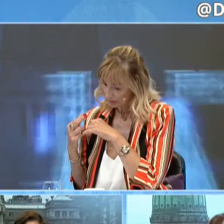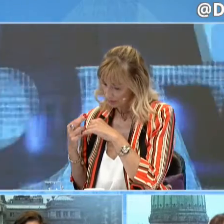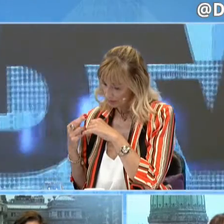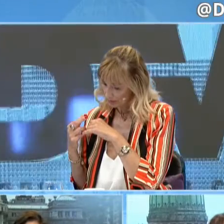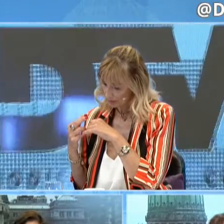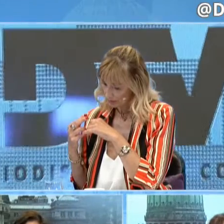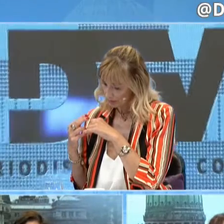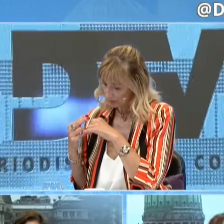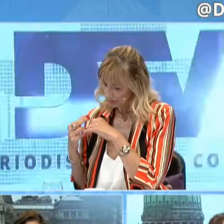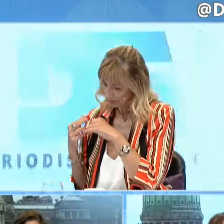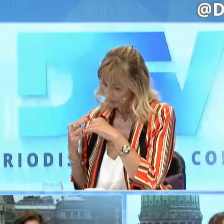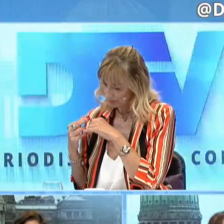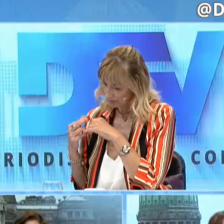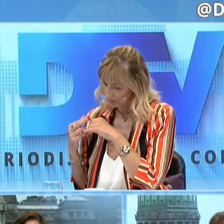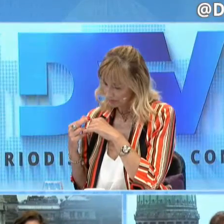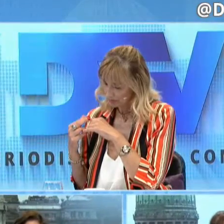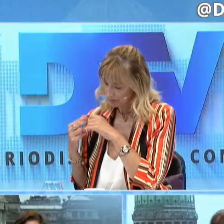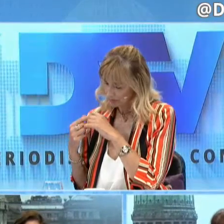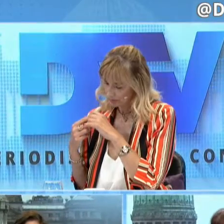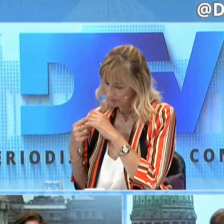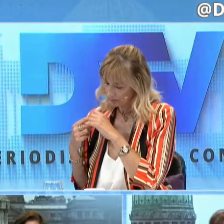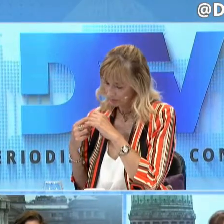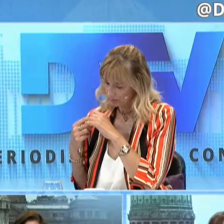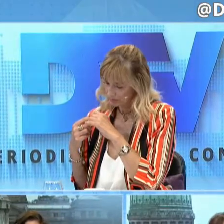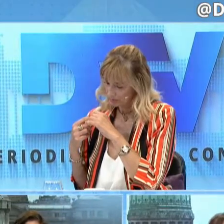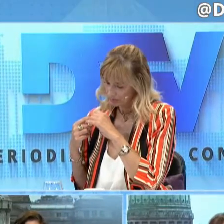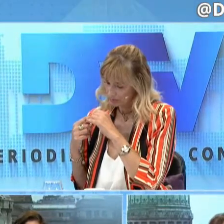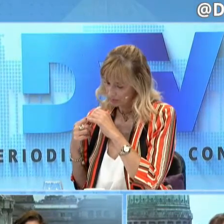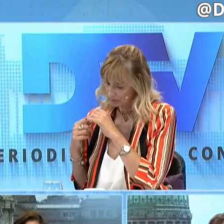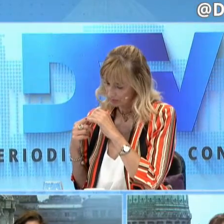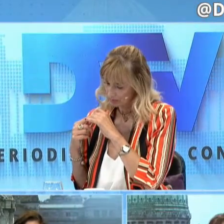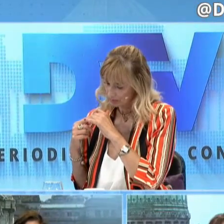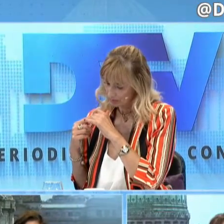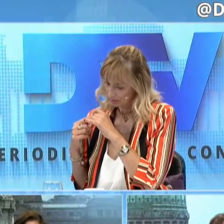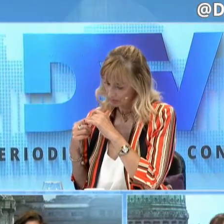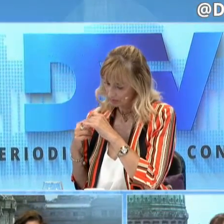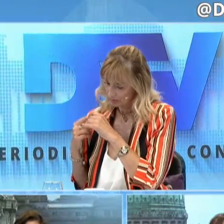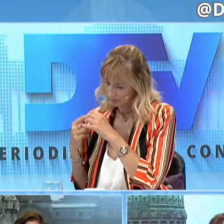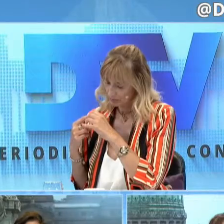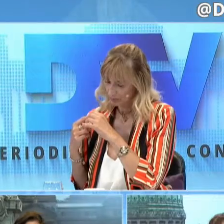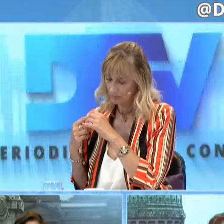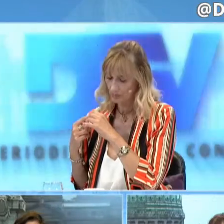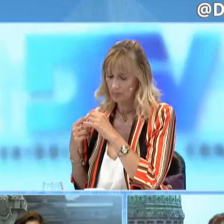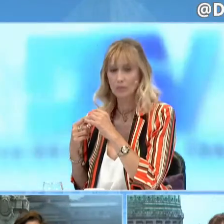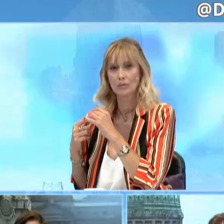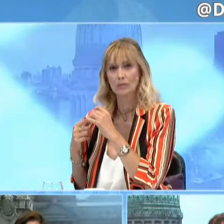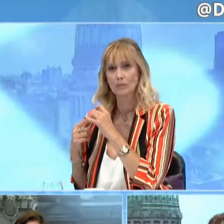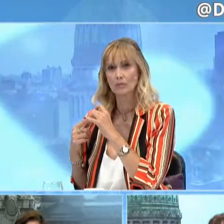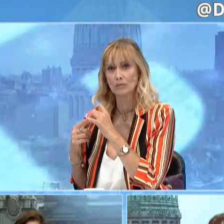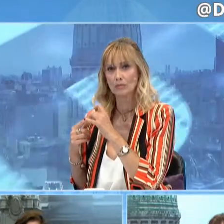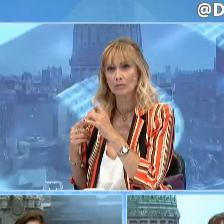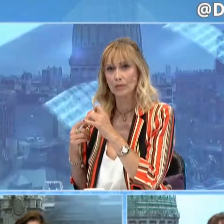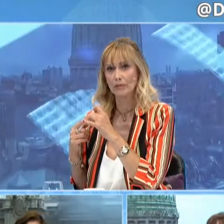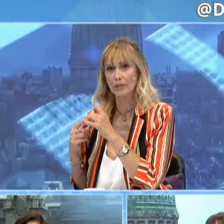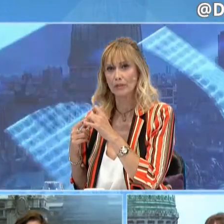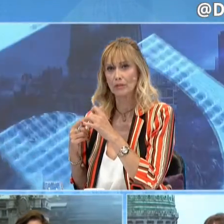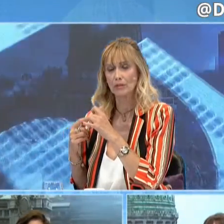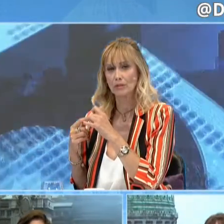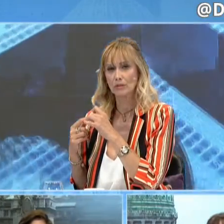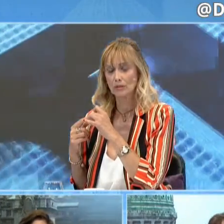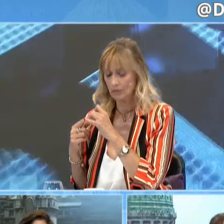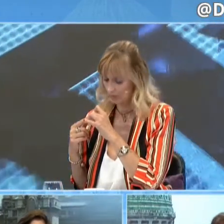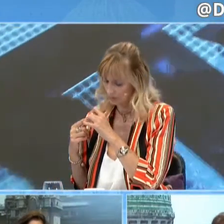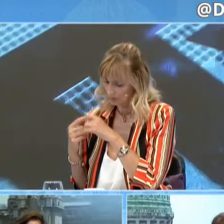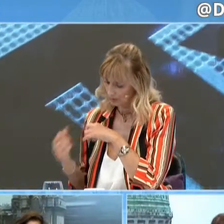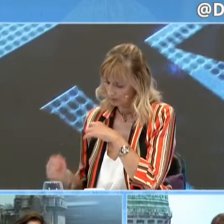requiere proteger la vida de los chicos y adolescentes, proteger también a los docentes. Perfecto. De manera que